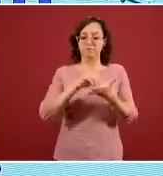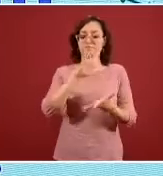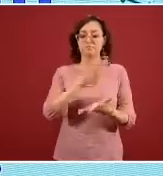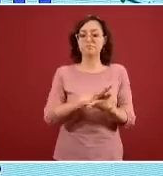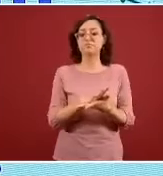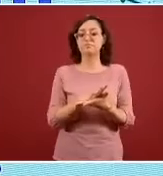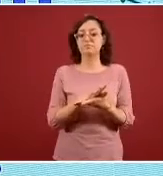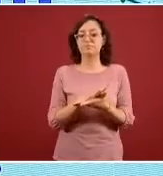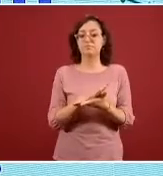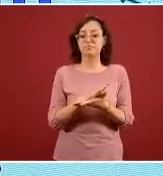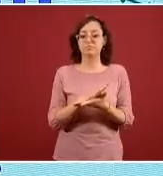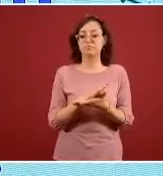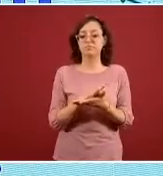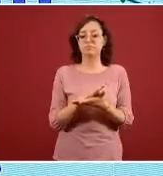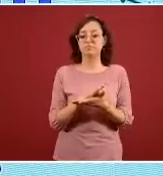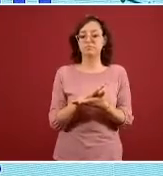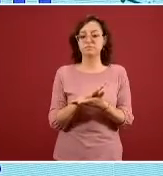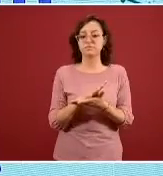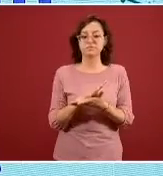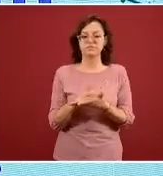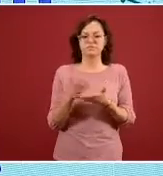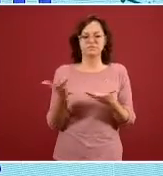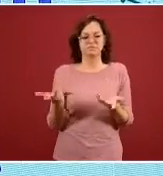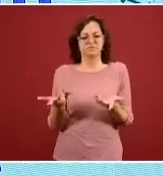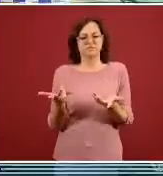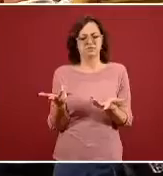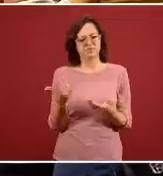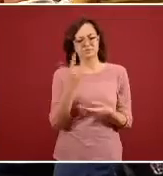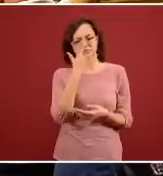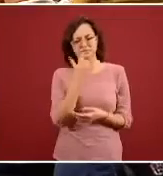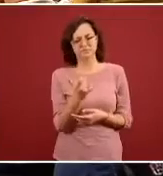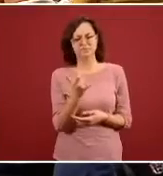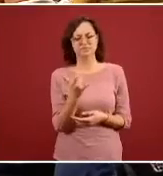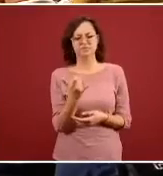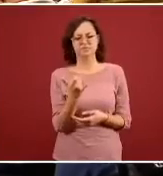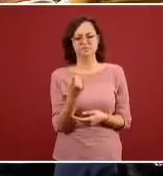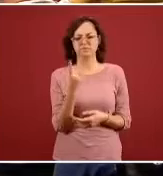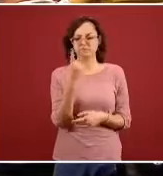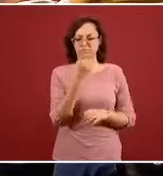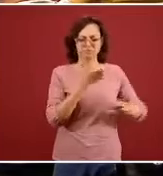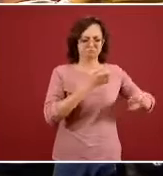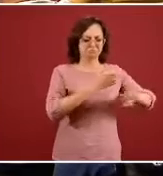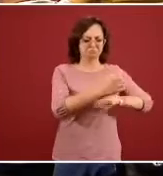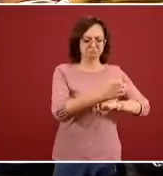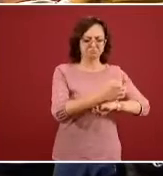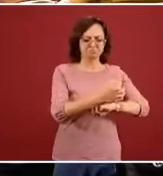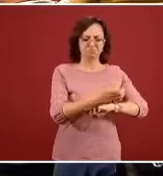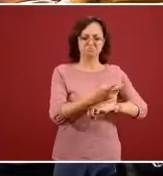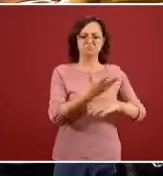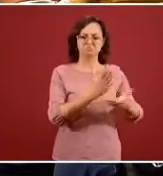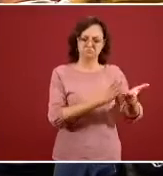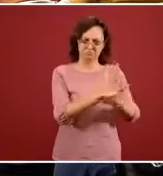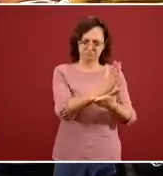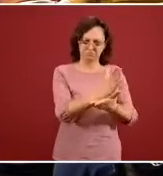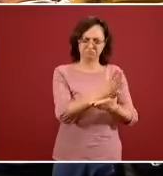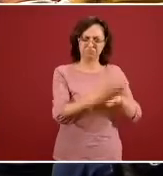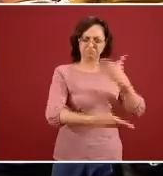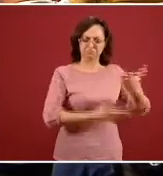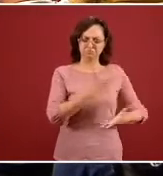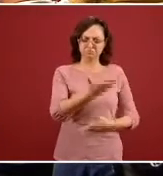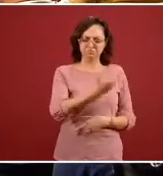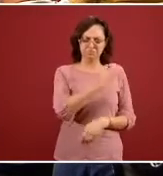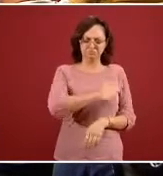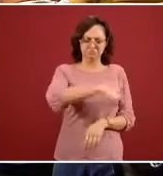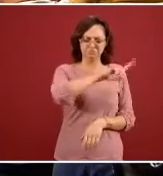porque no habría una razón, dado un estado que tiene una buena calidad y acceso de servicio de